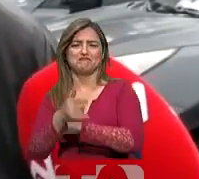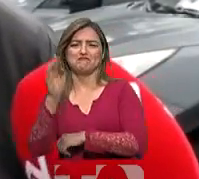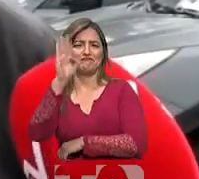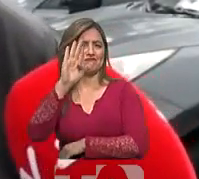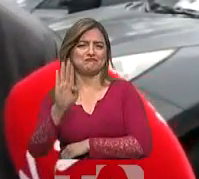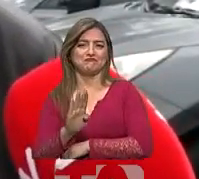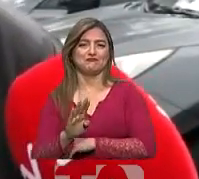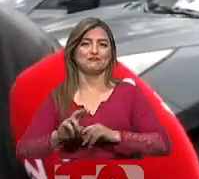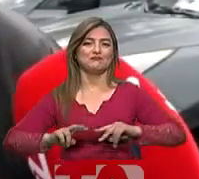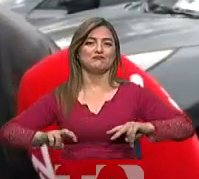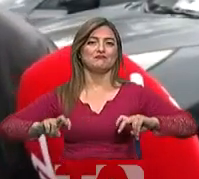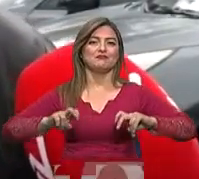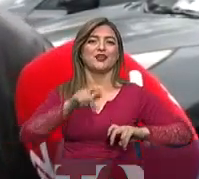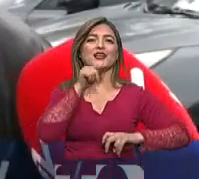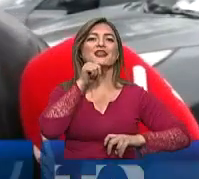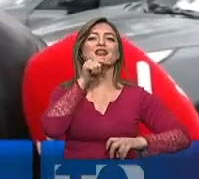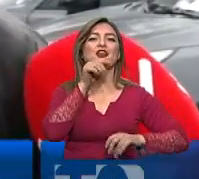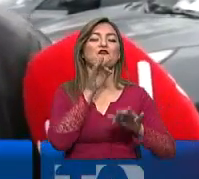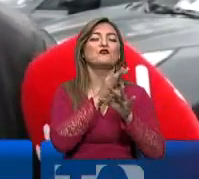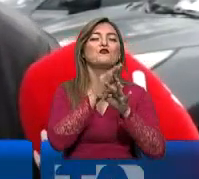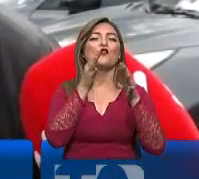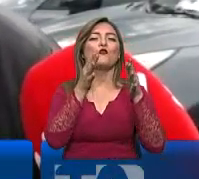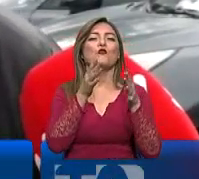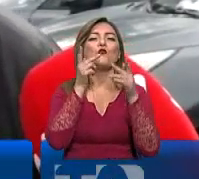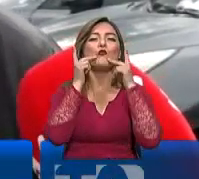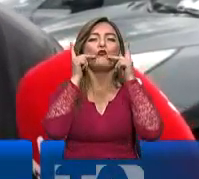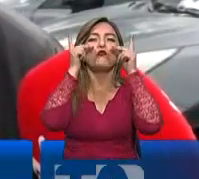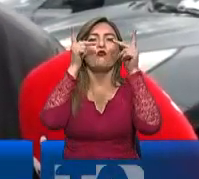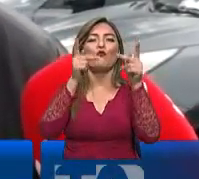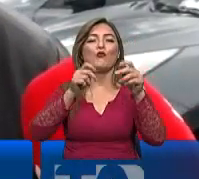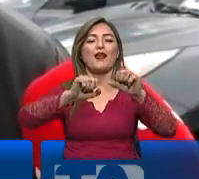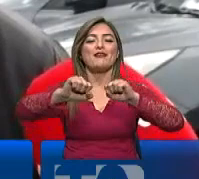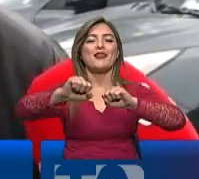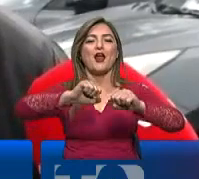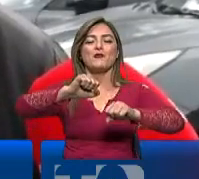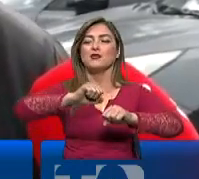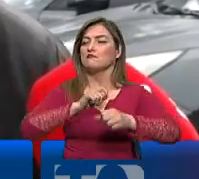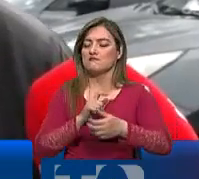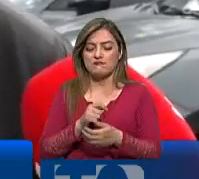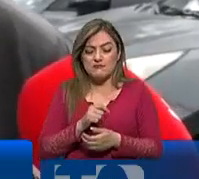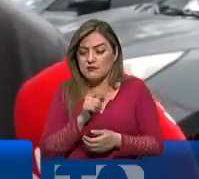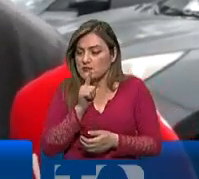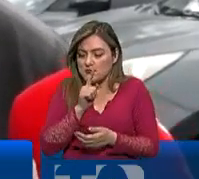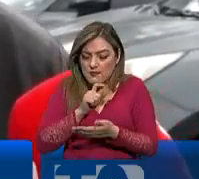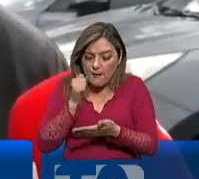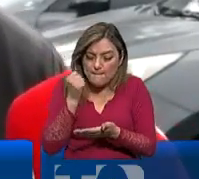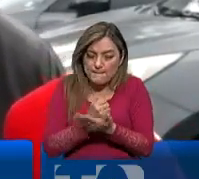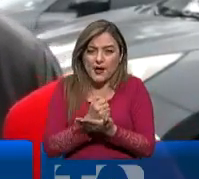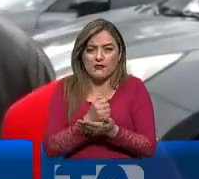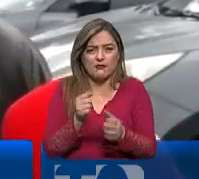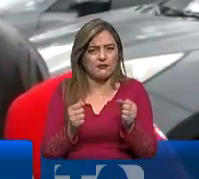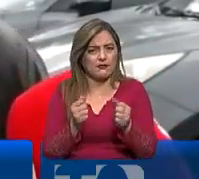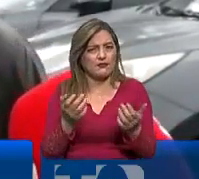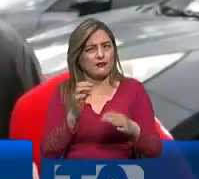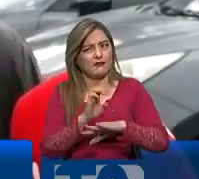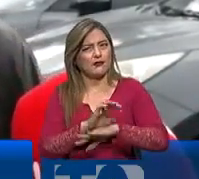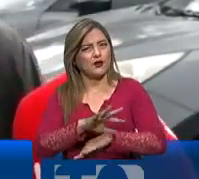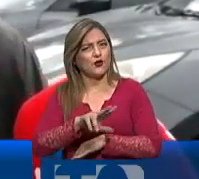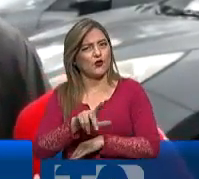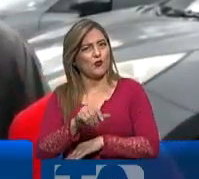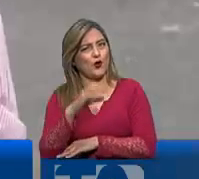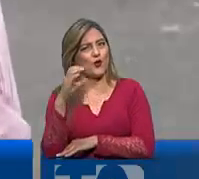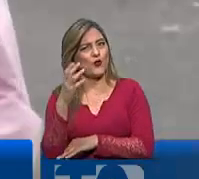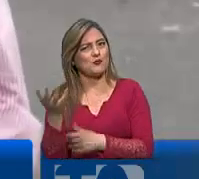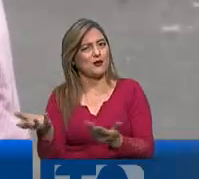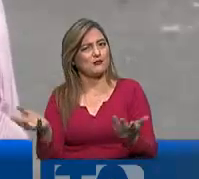investigaciones determinarán qué funcionarios públicos realizaron este acto ilícito de matricular a estos vehículos que fueron robados en